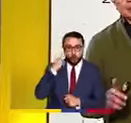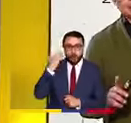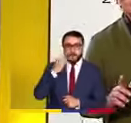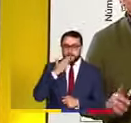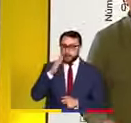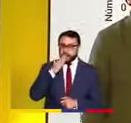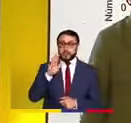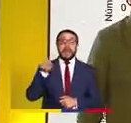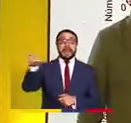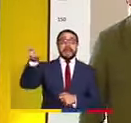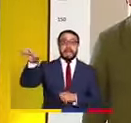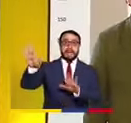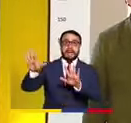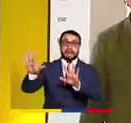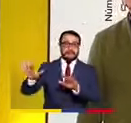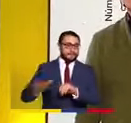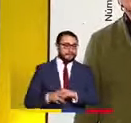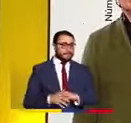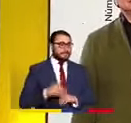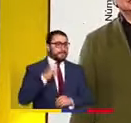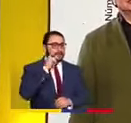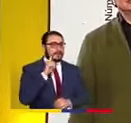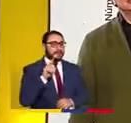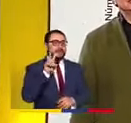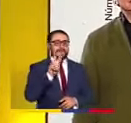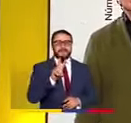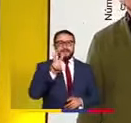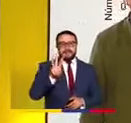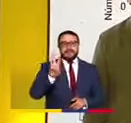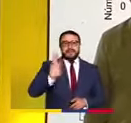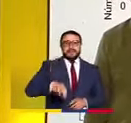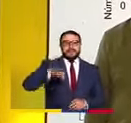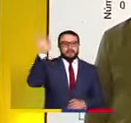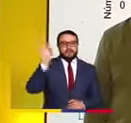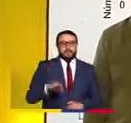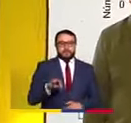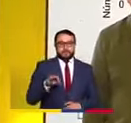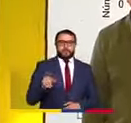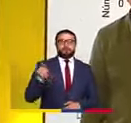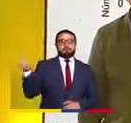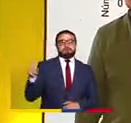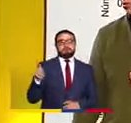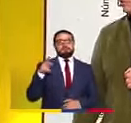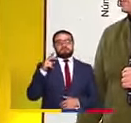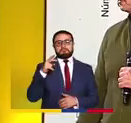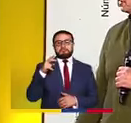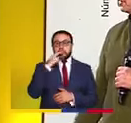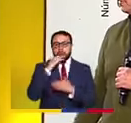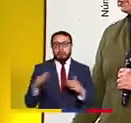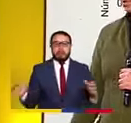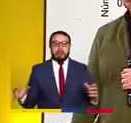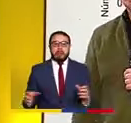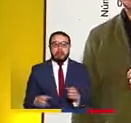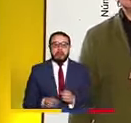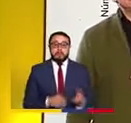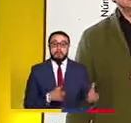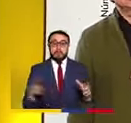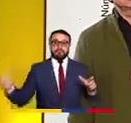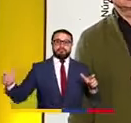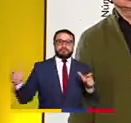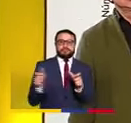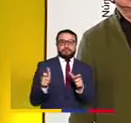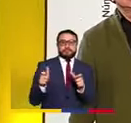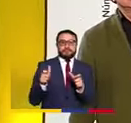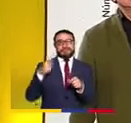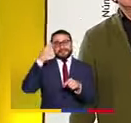pasamos, estamos ahí. Entonces va 23% de nutrición que cae en el Chocó, pero ya sabemos que pudo ser